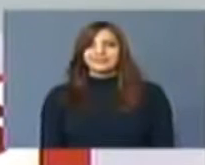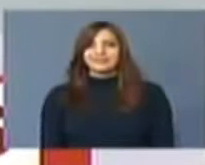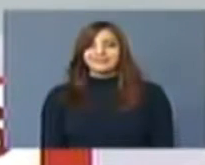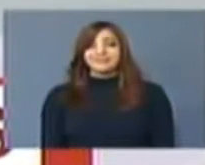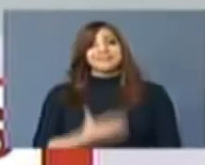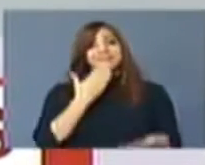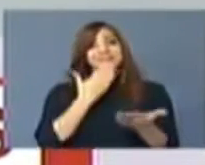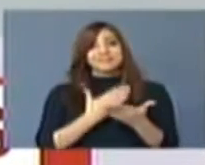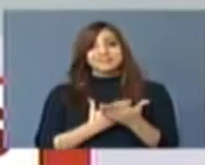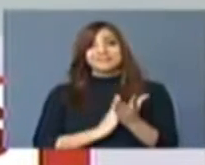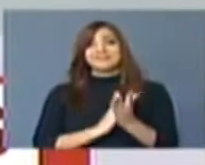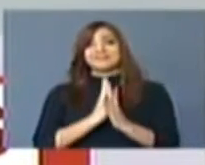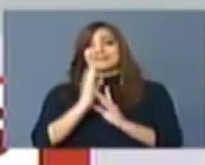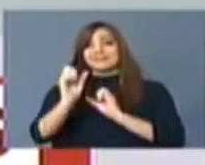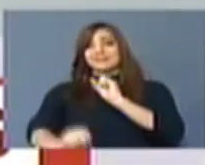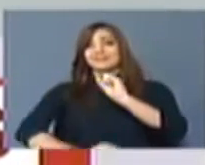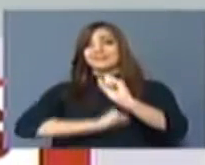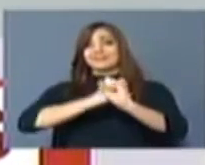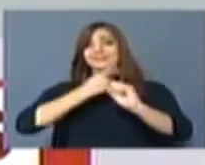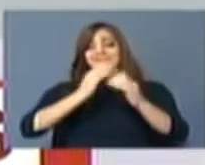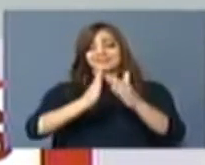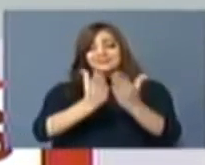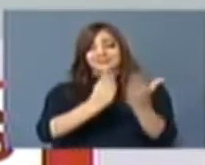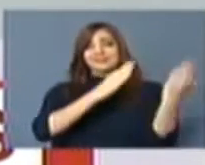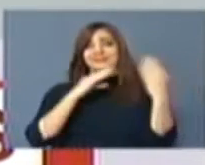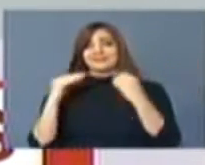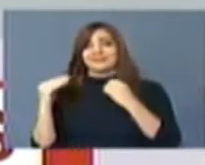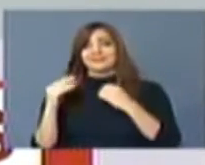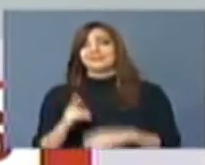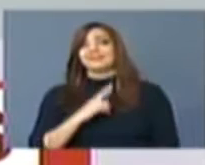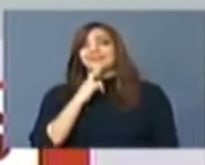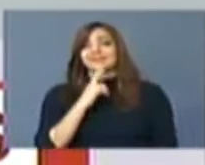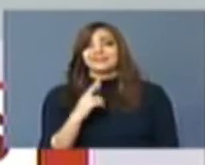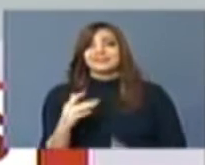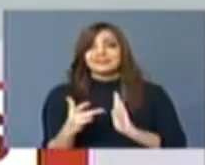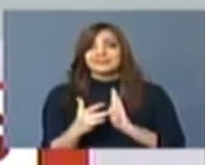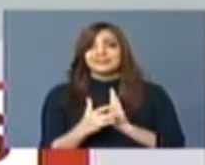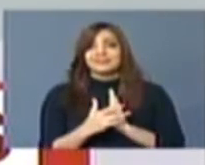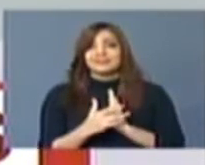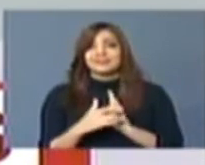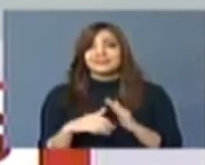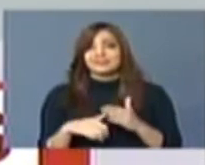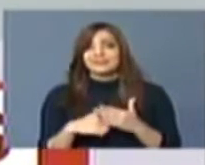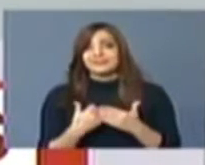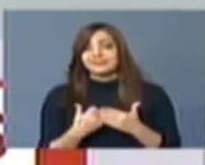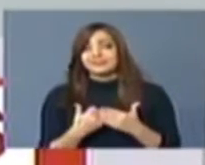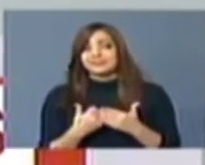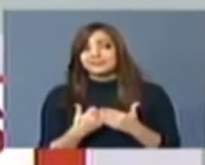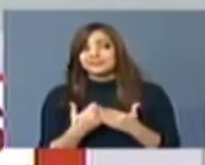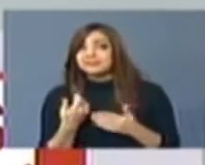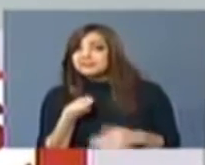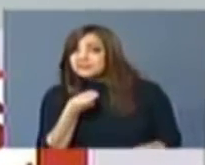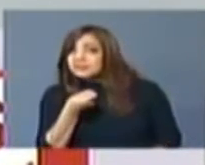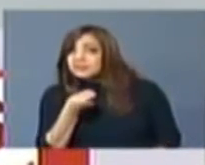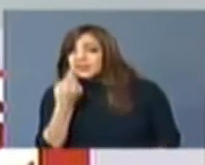Bueno, a través de los siglos se ha dicho que el libro va a desaparecer. Realmente la tecnología actual va a ser la estocada, eso está por